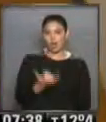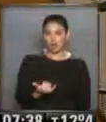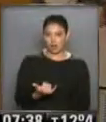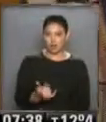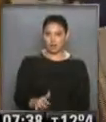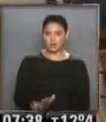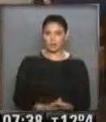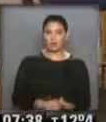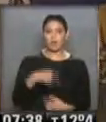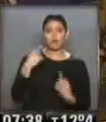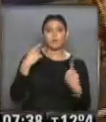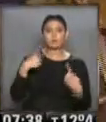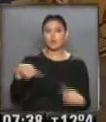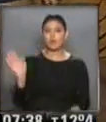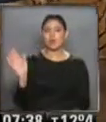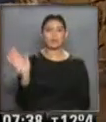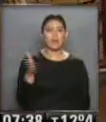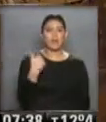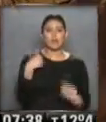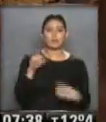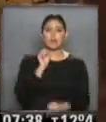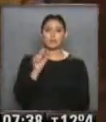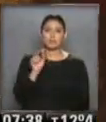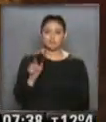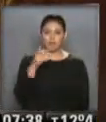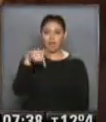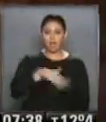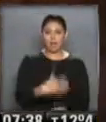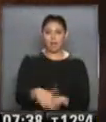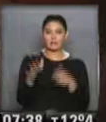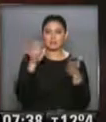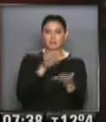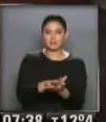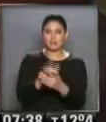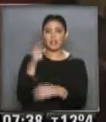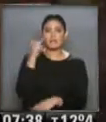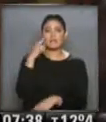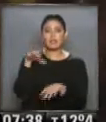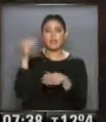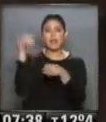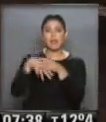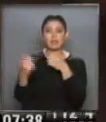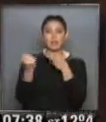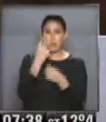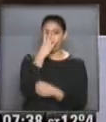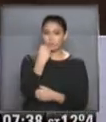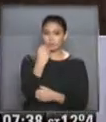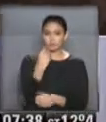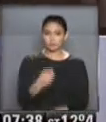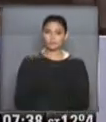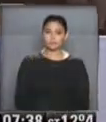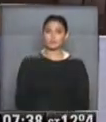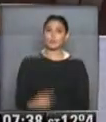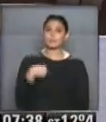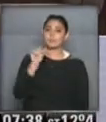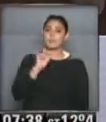con todos sus con todas sus pertenencias aquí sobre la calle y viviendo en una combi como lo haría él enseguida a